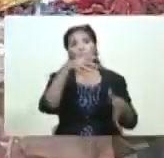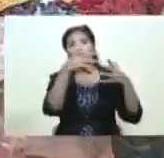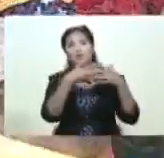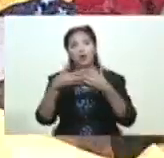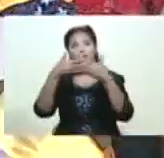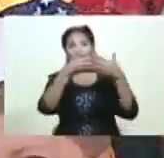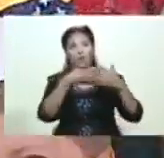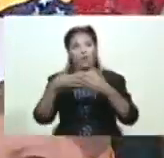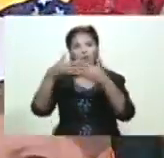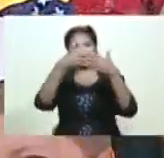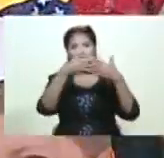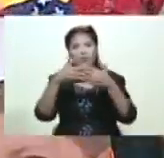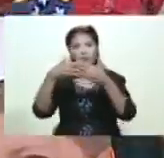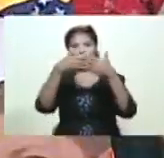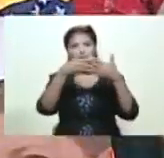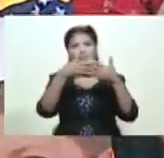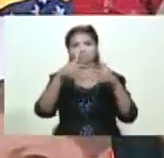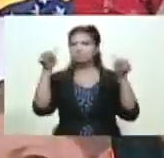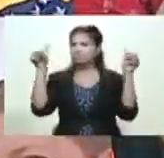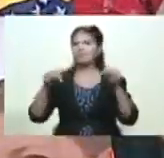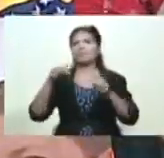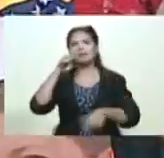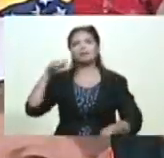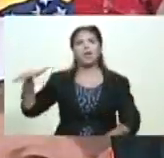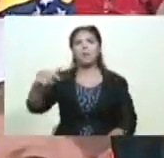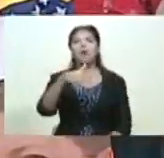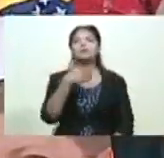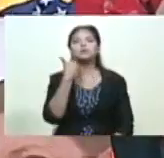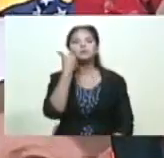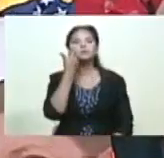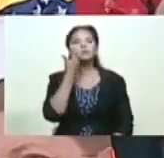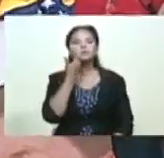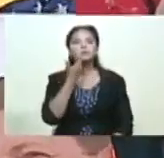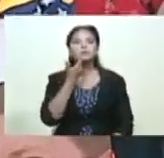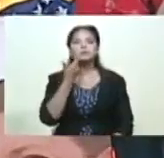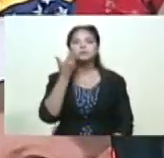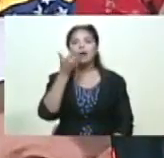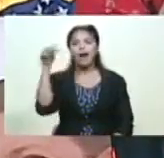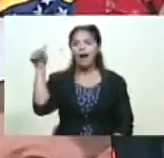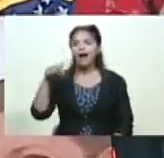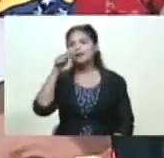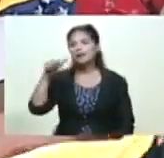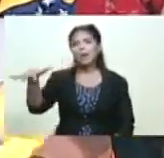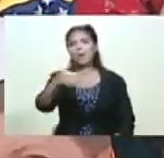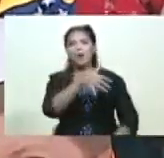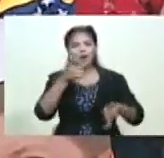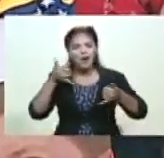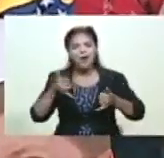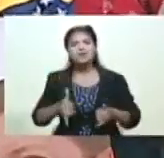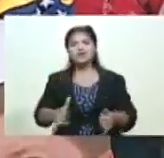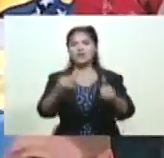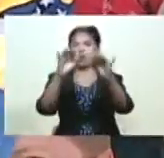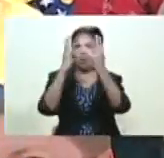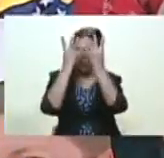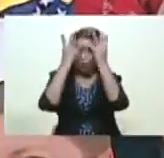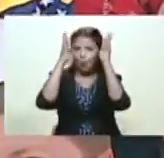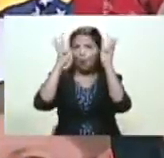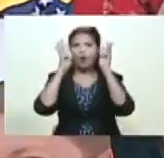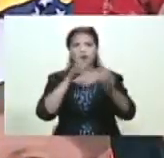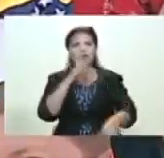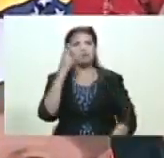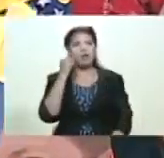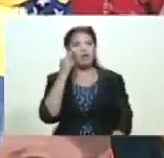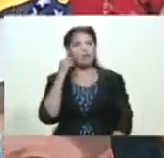Estados Unidos. A este pueblo mestizo, a este pueblo hijo de Guaycaipuro, del